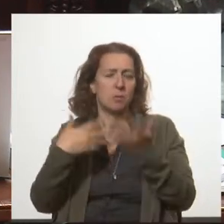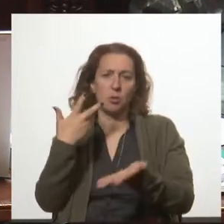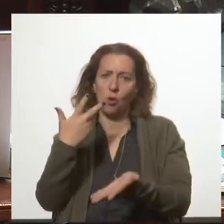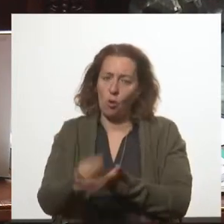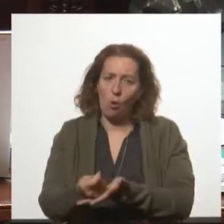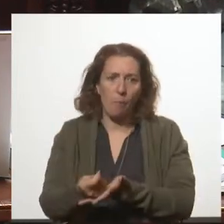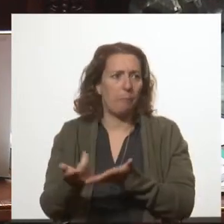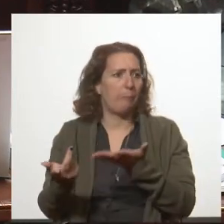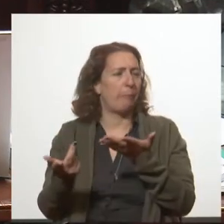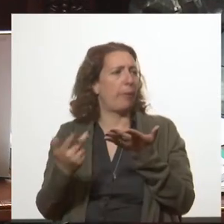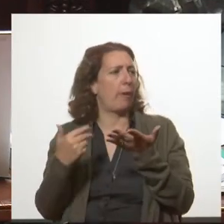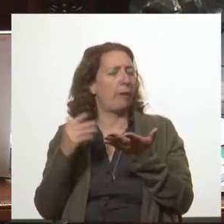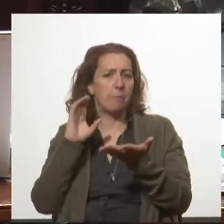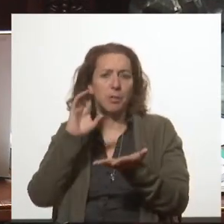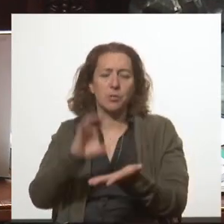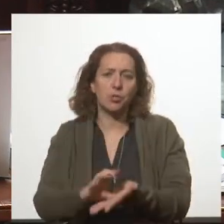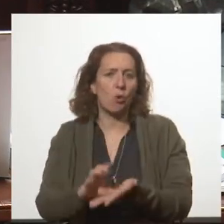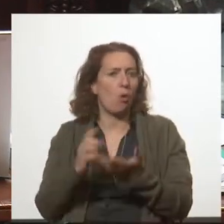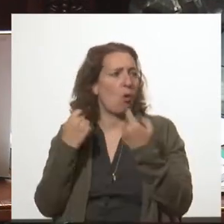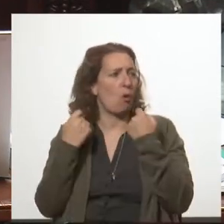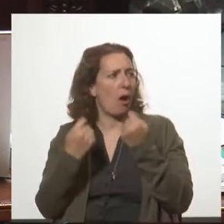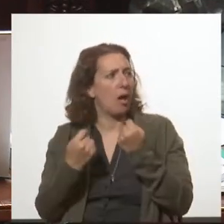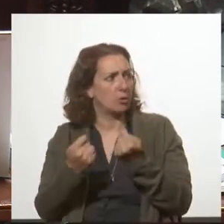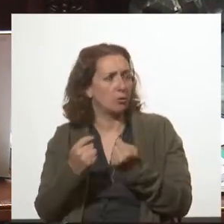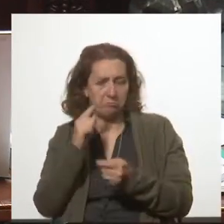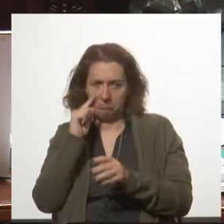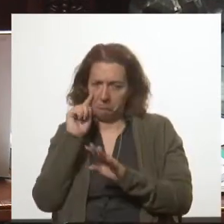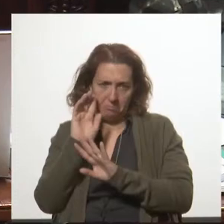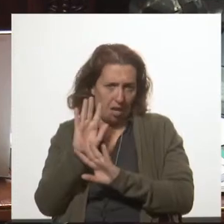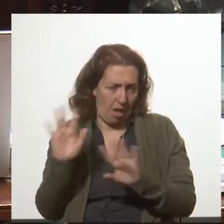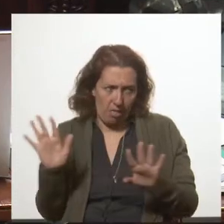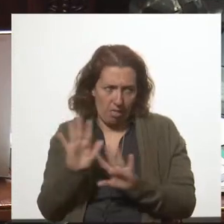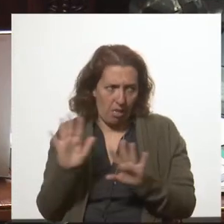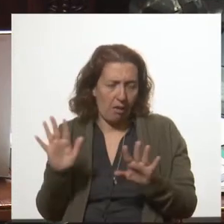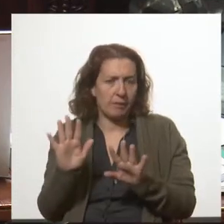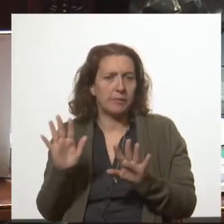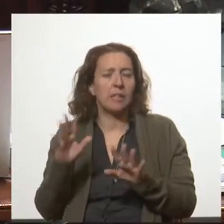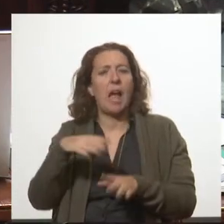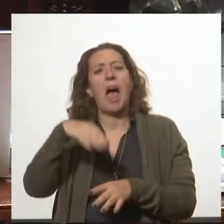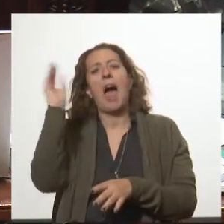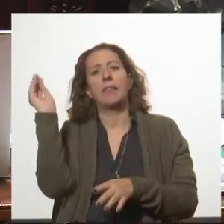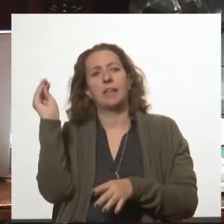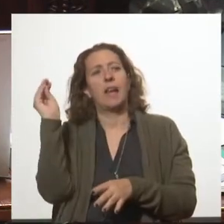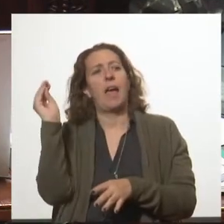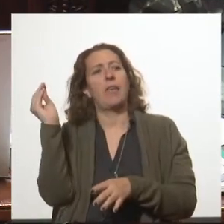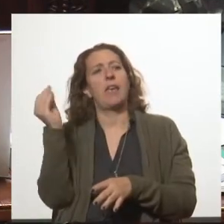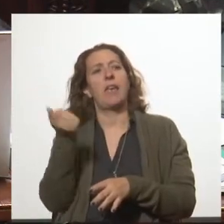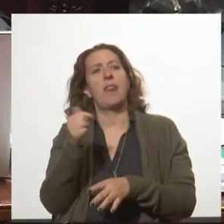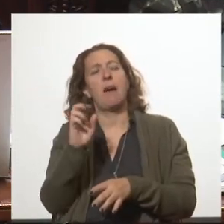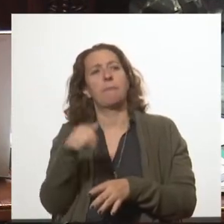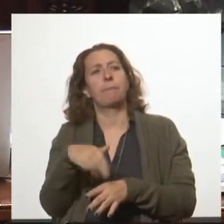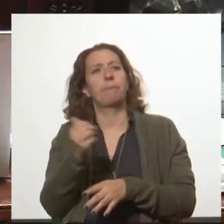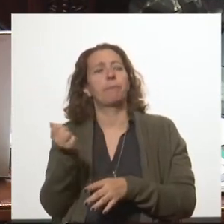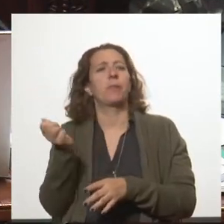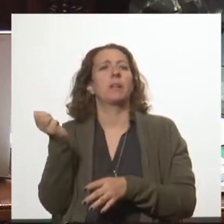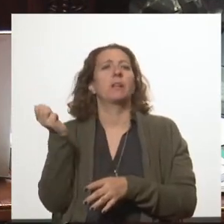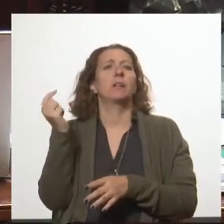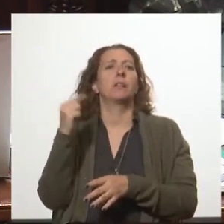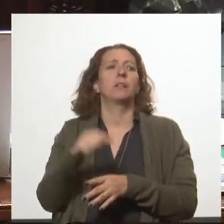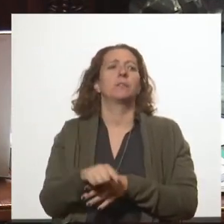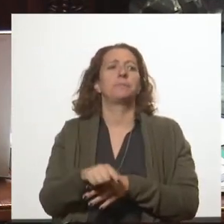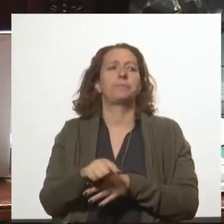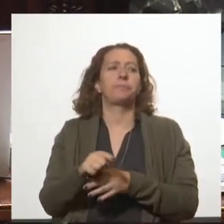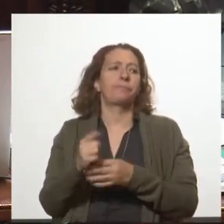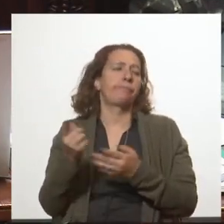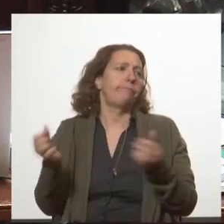decisiones de inversión o de gastos y en nada en el caso particular del ante la arena de ninguna de las compras por inversiones o gastos que se realizarán por